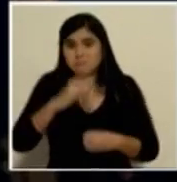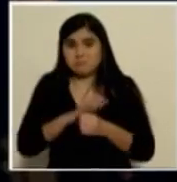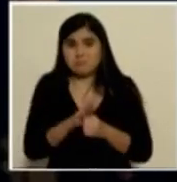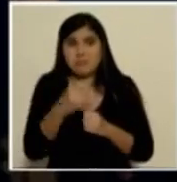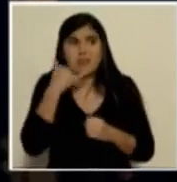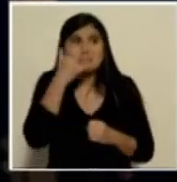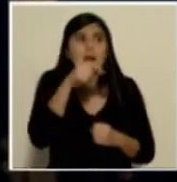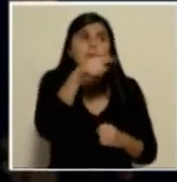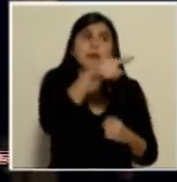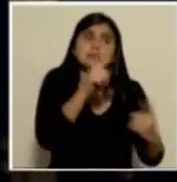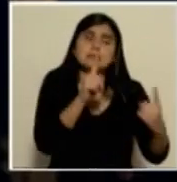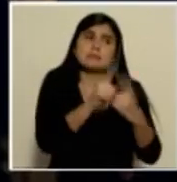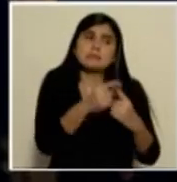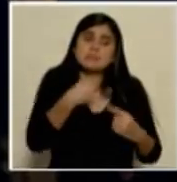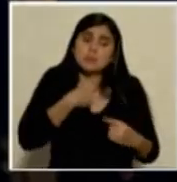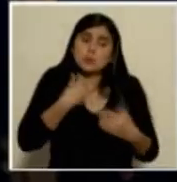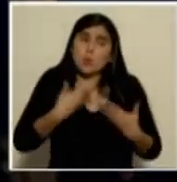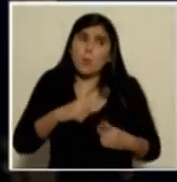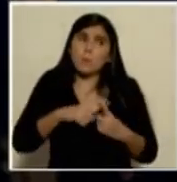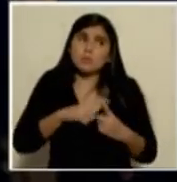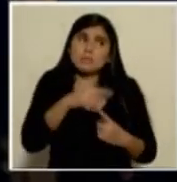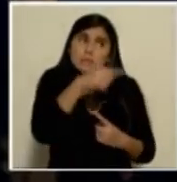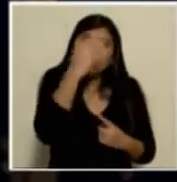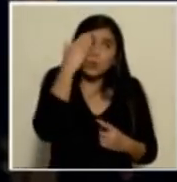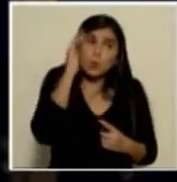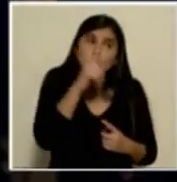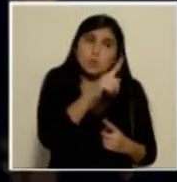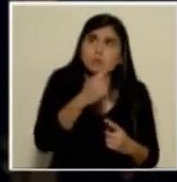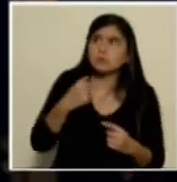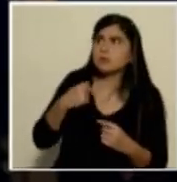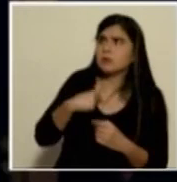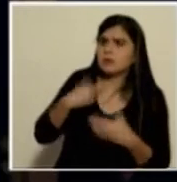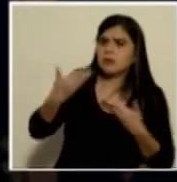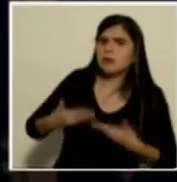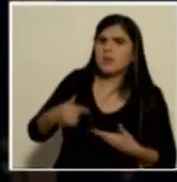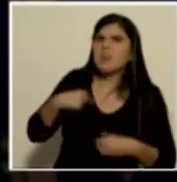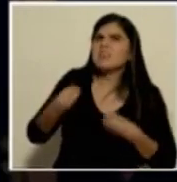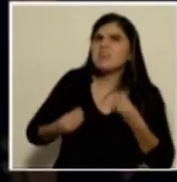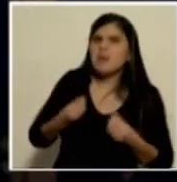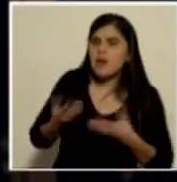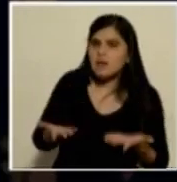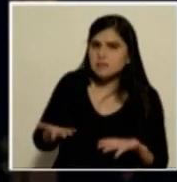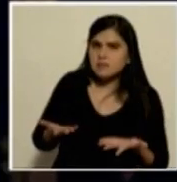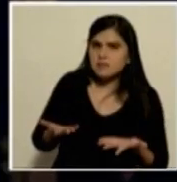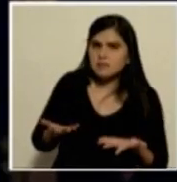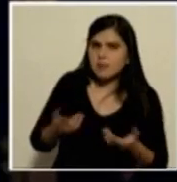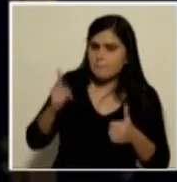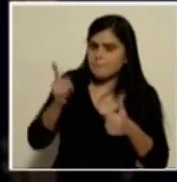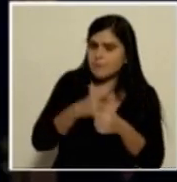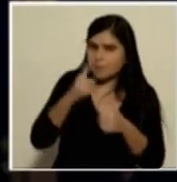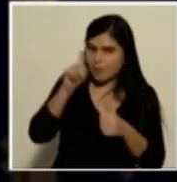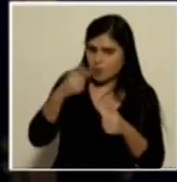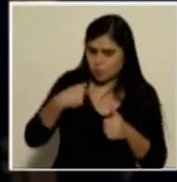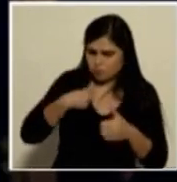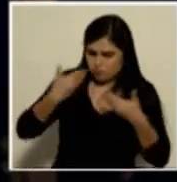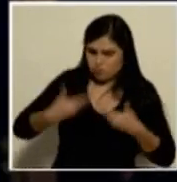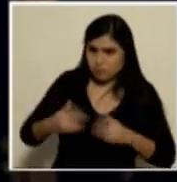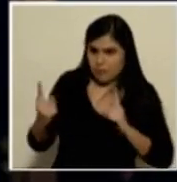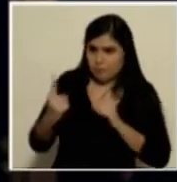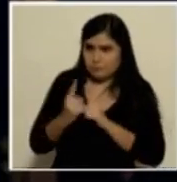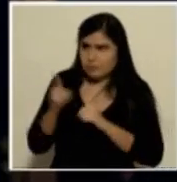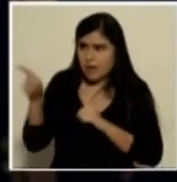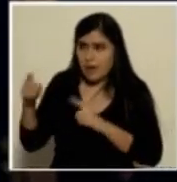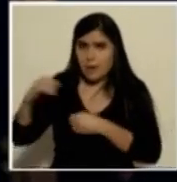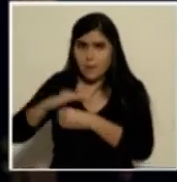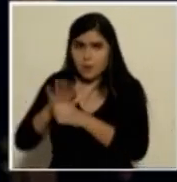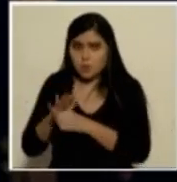hacer la gente? ¿Tiene que también llamar a las otras personas que estuvo en contacto? Esa es mi primera pregunta. Y también me gustaría saber